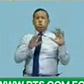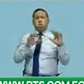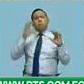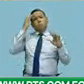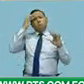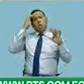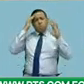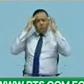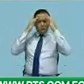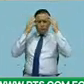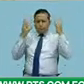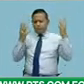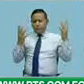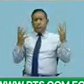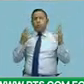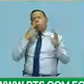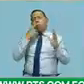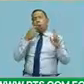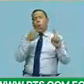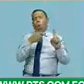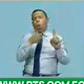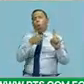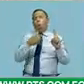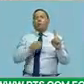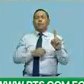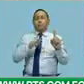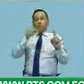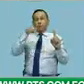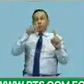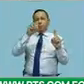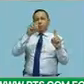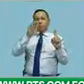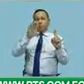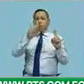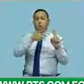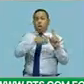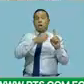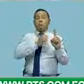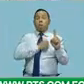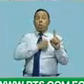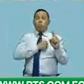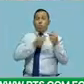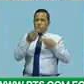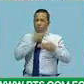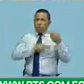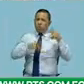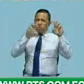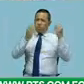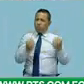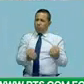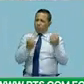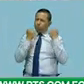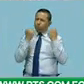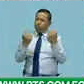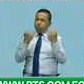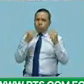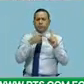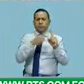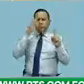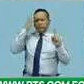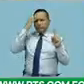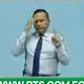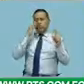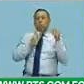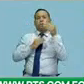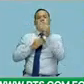Preocupado es como Josep Ponce, propietario de un pequeño gimnasio, acudió a la agencia de atención al cliente de